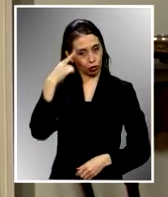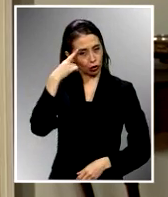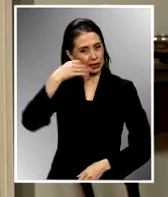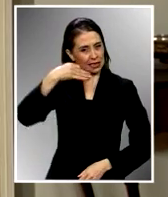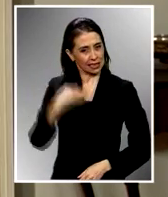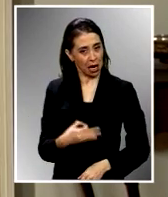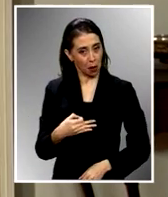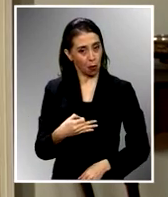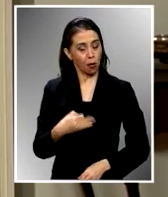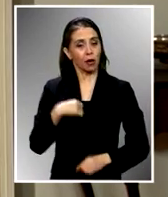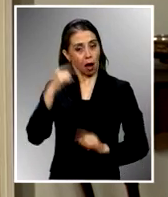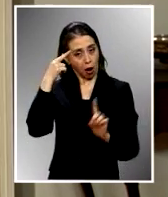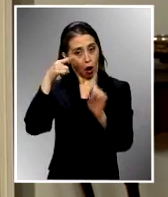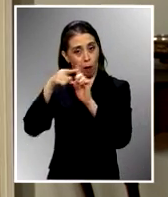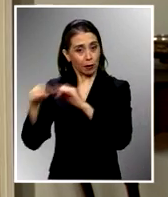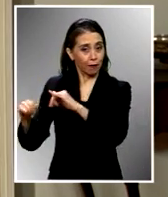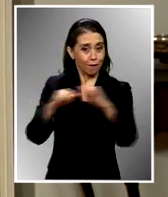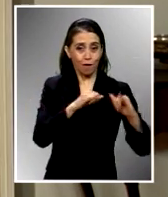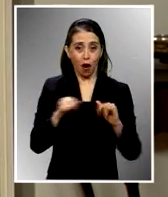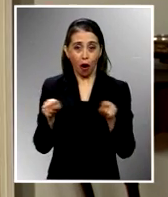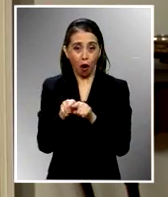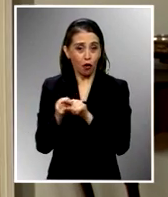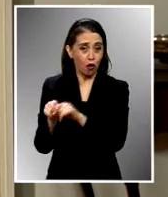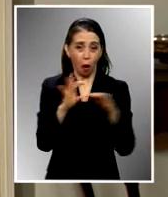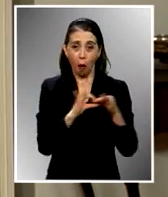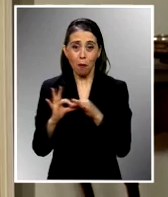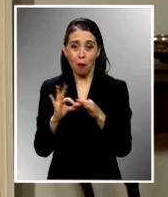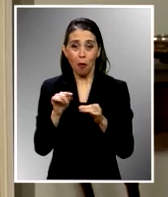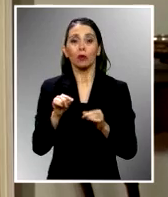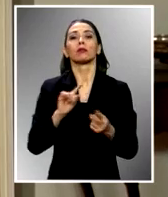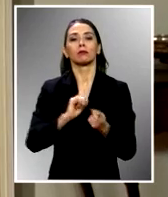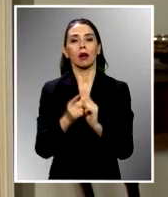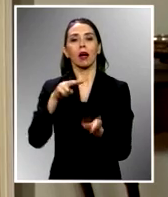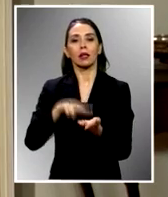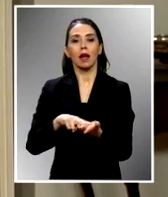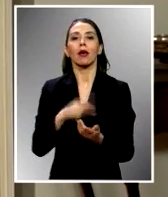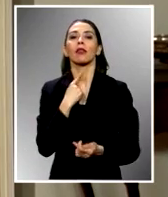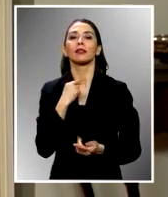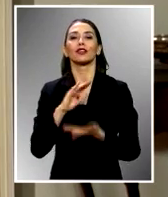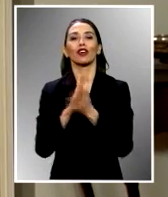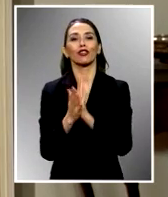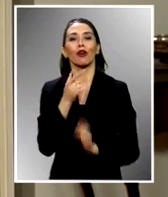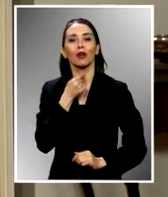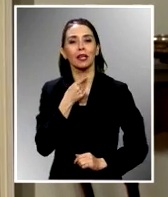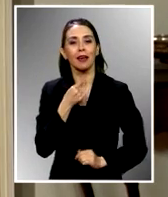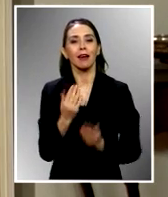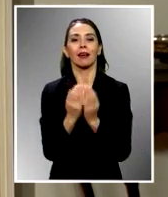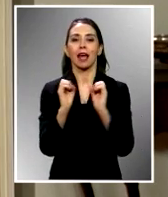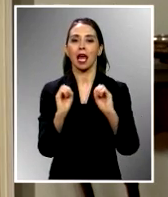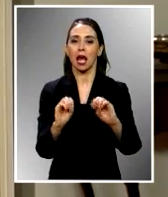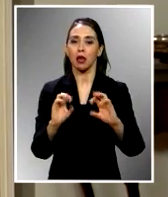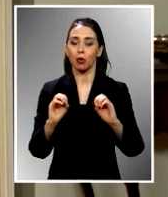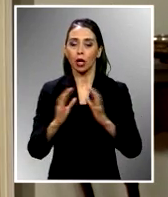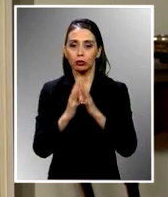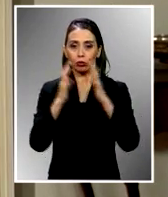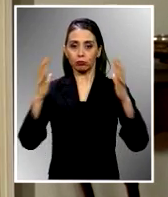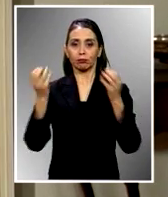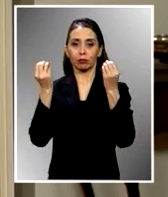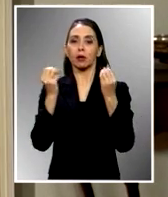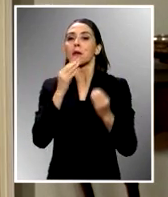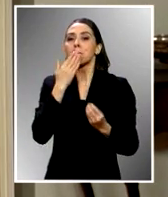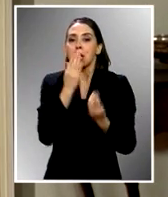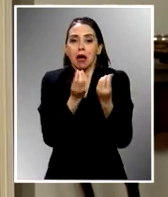segura que con este espíritu común haremos realidad el anhelo que todos compartimos tener una educación que engrandece